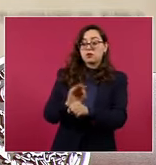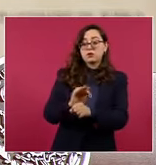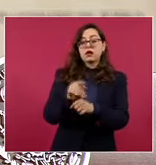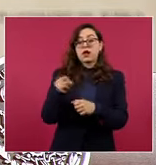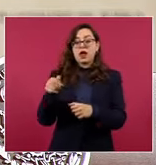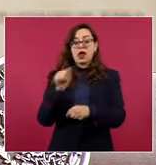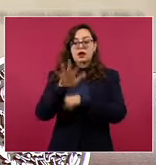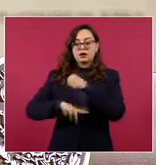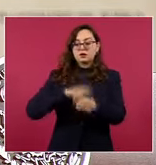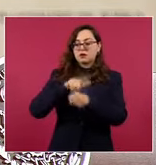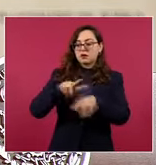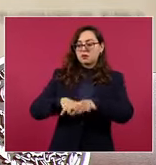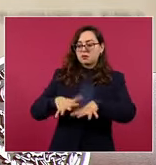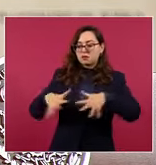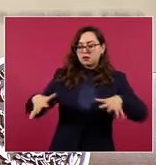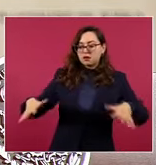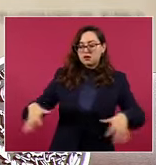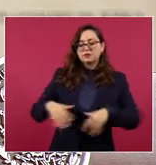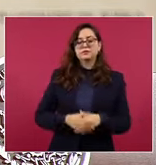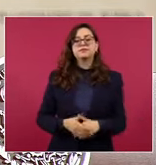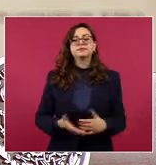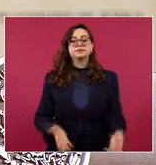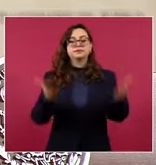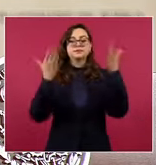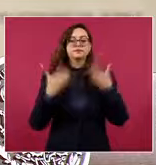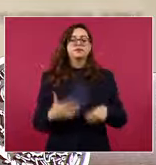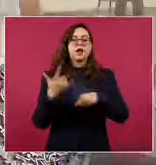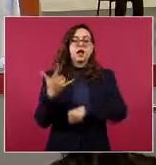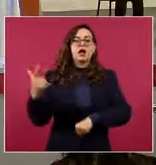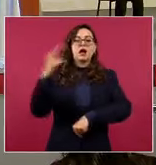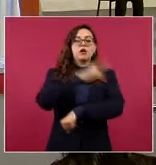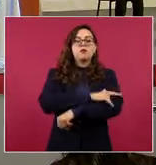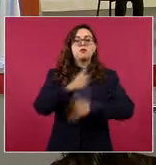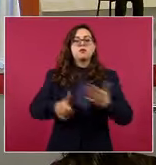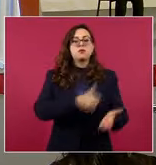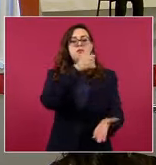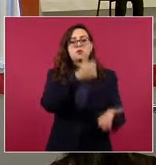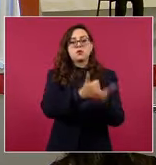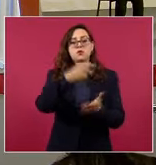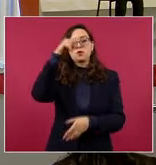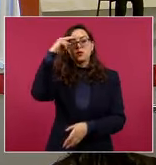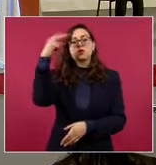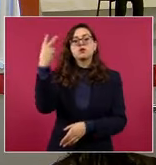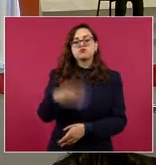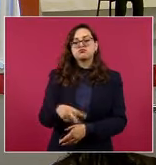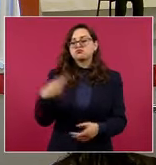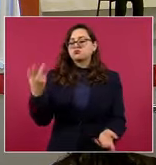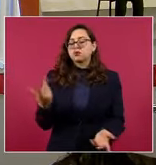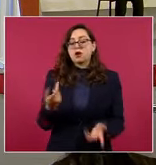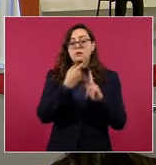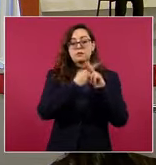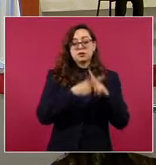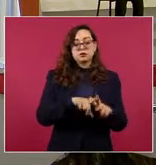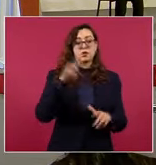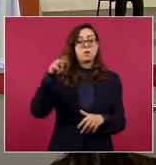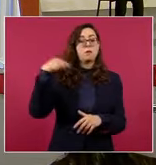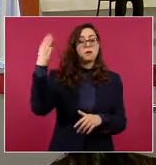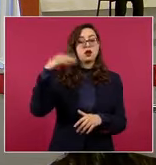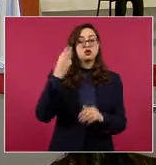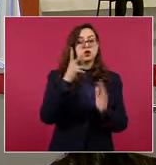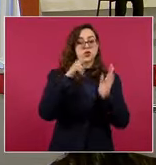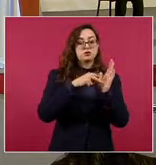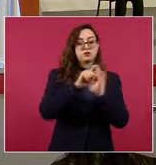refiere al aeropuerto de la Ciudad de México, ¿qué se ha logrado? Entramos en marzo del 22. ¿Qué hemos logrado? Desde